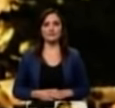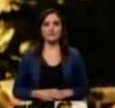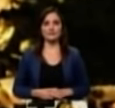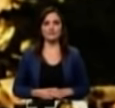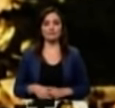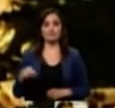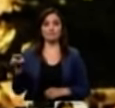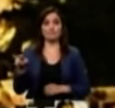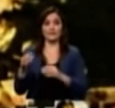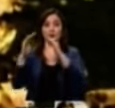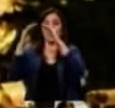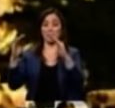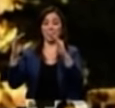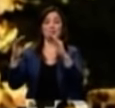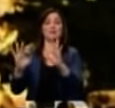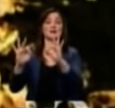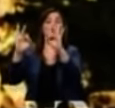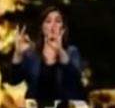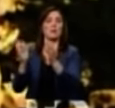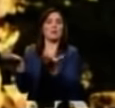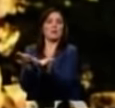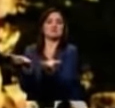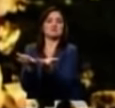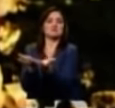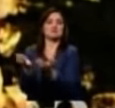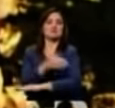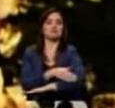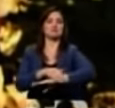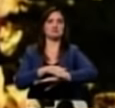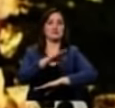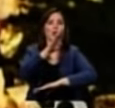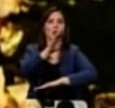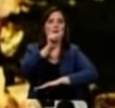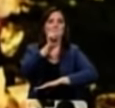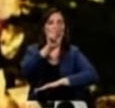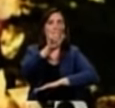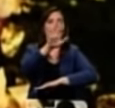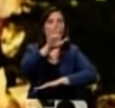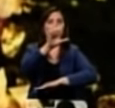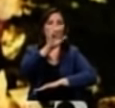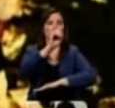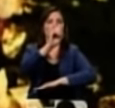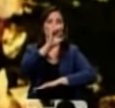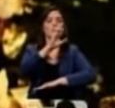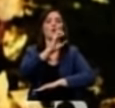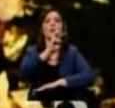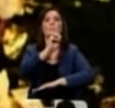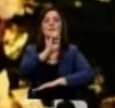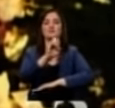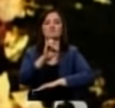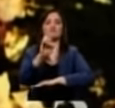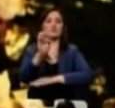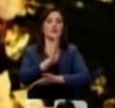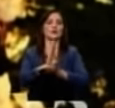Así luce el contenedor de basura ubicado en las calles Bartolomé Alves y Alpaguasi en el barrio Chiriyacu, al sur de Quito. Nuestros